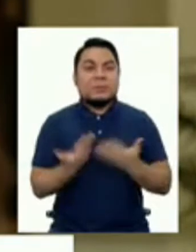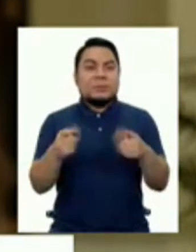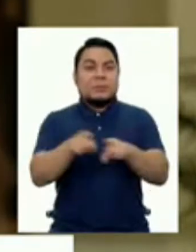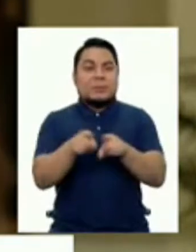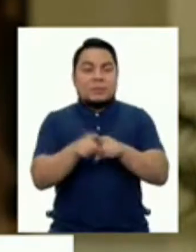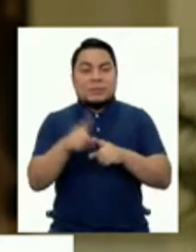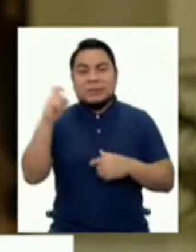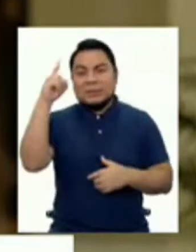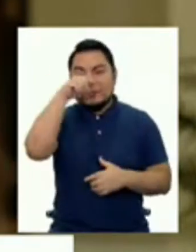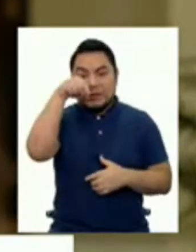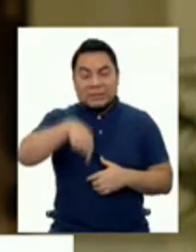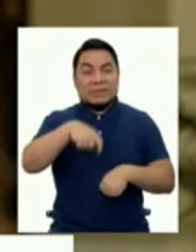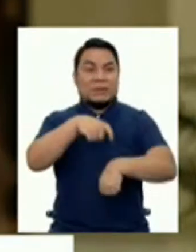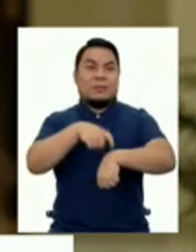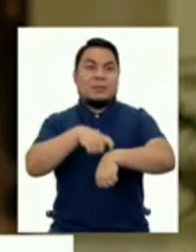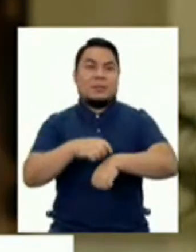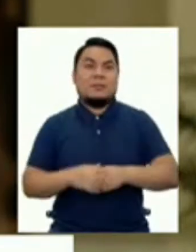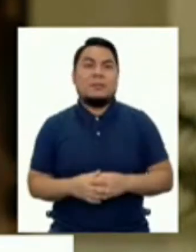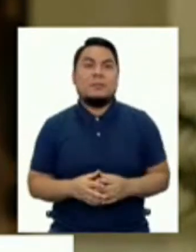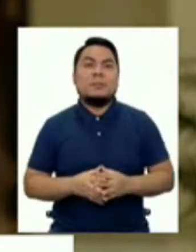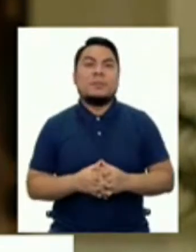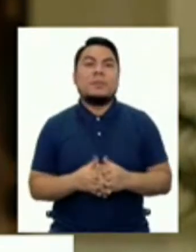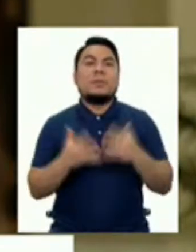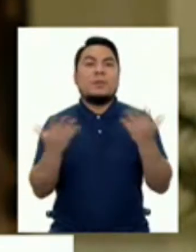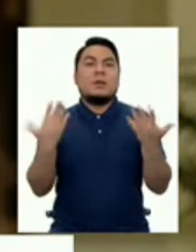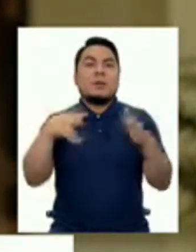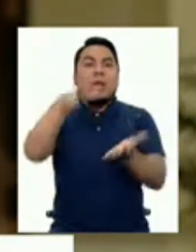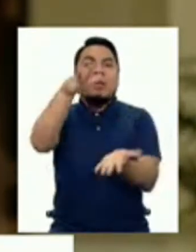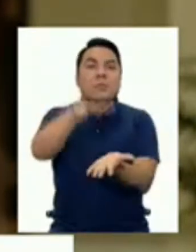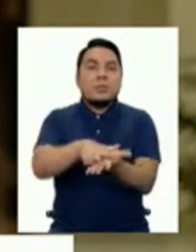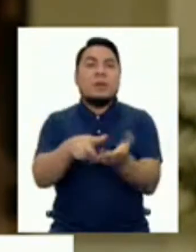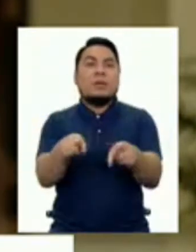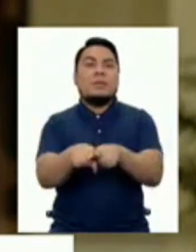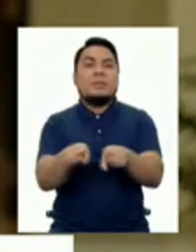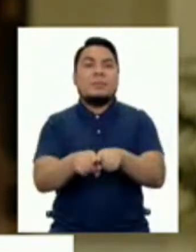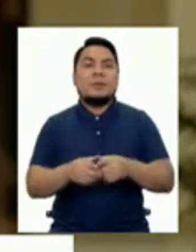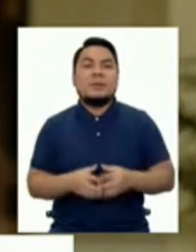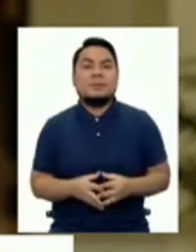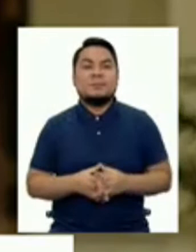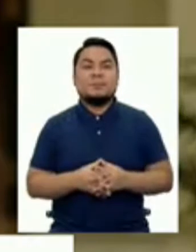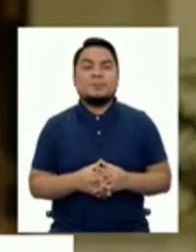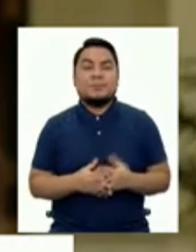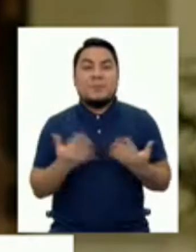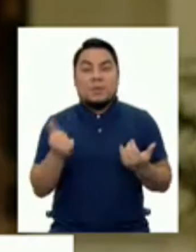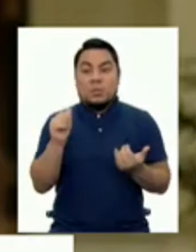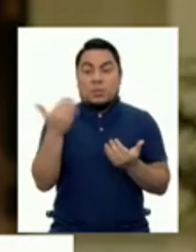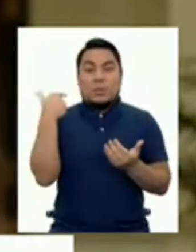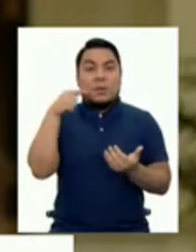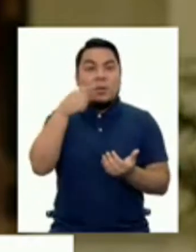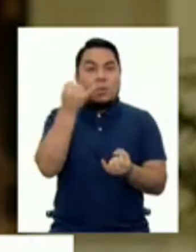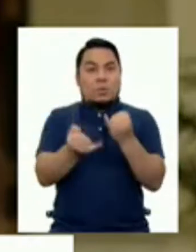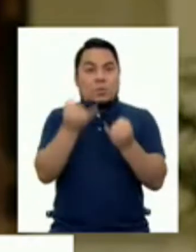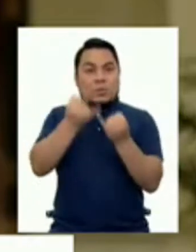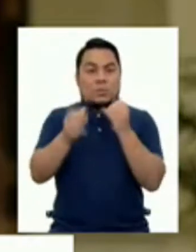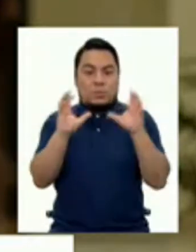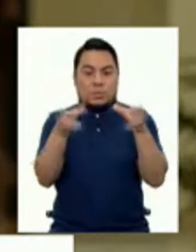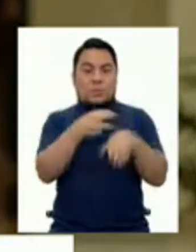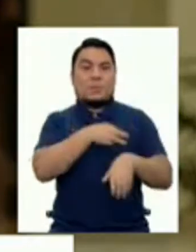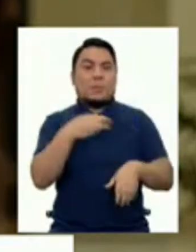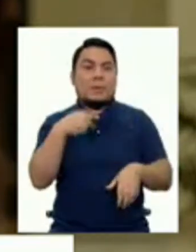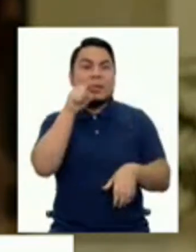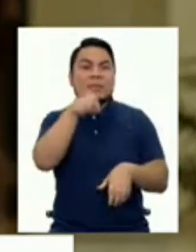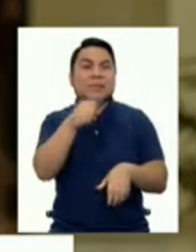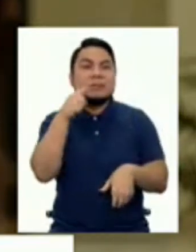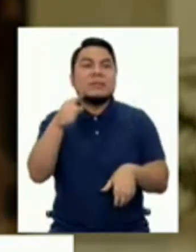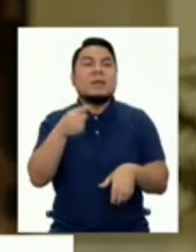se dificulta en estas circunstancias. Hemos aprobado también recientemente en el último Consejo de Ministros el